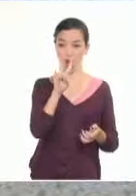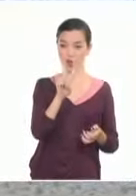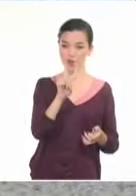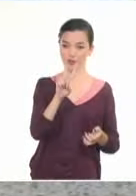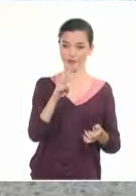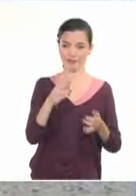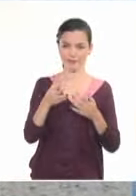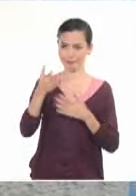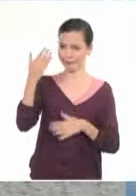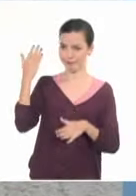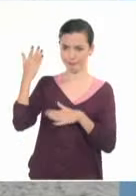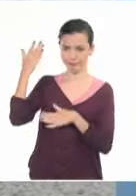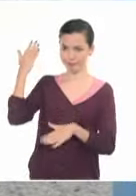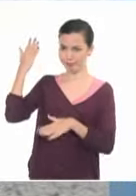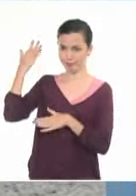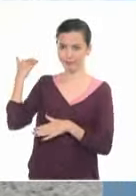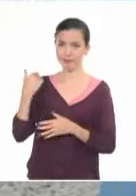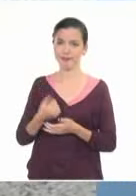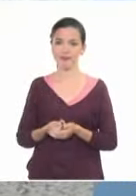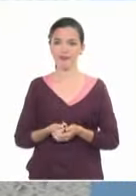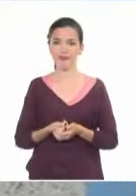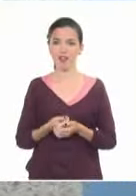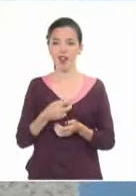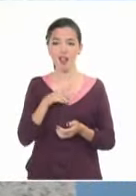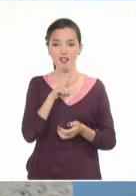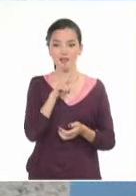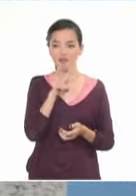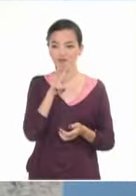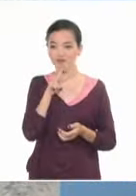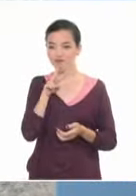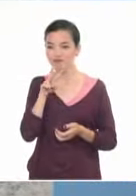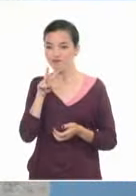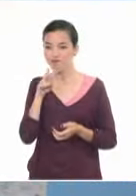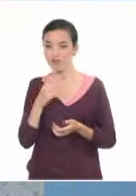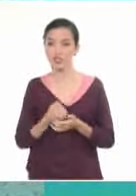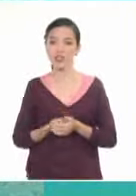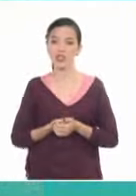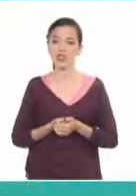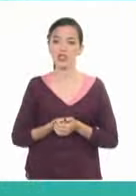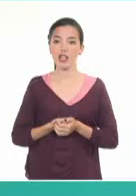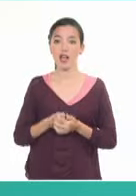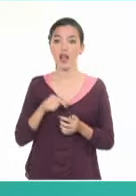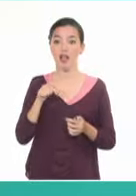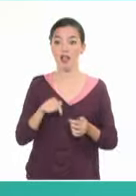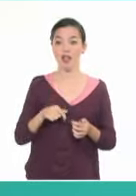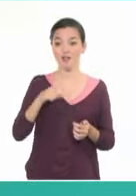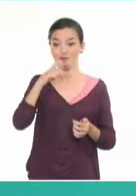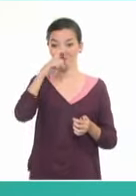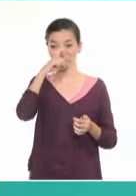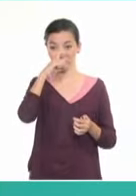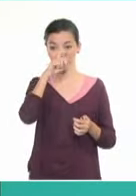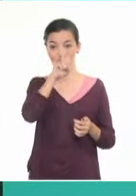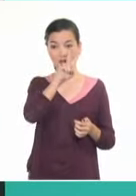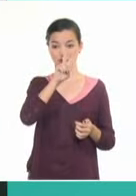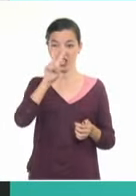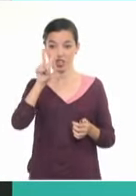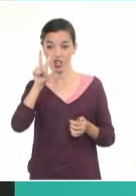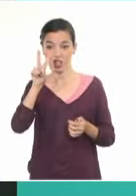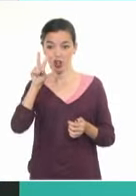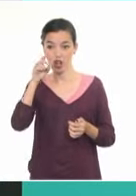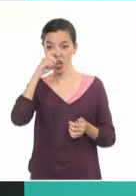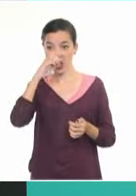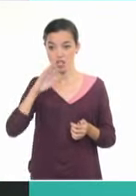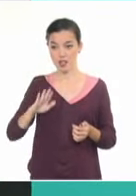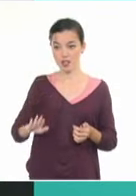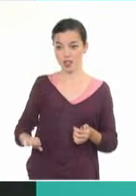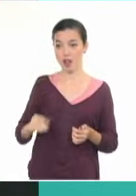derrumbaba. Entonces tenía 22 años y una niña de apenas uno. La muchacha, que tenía miles de proyectos y solía andar con